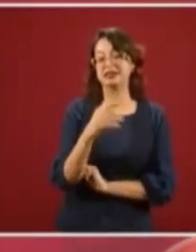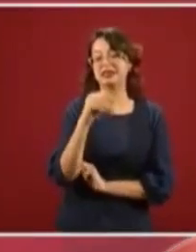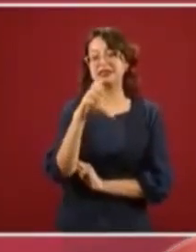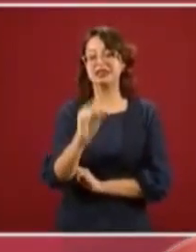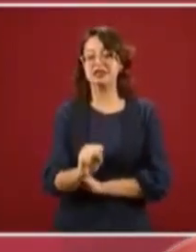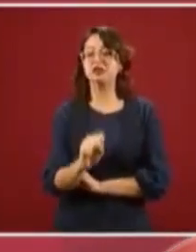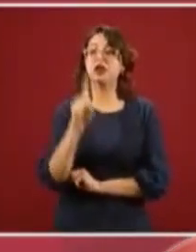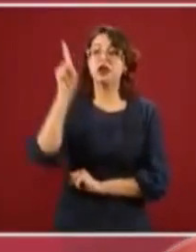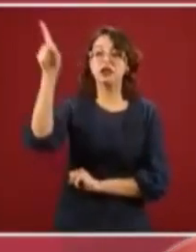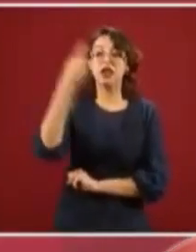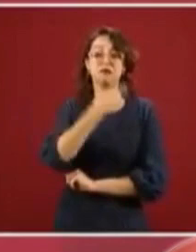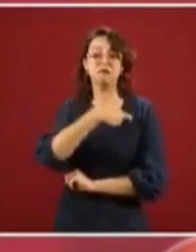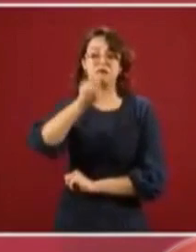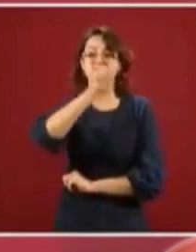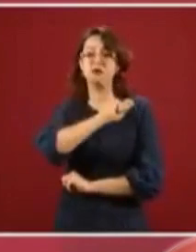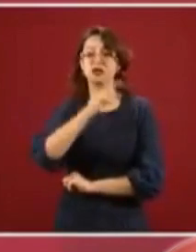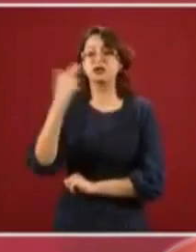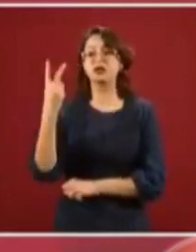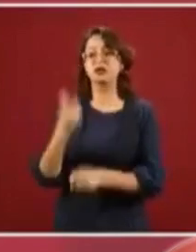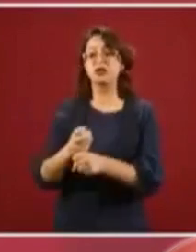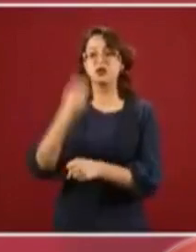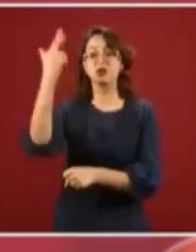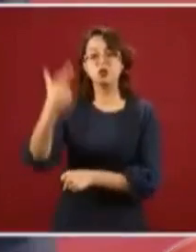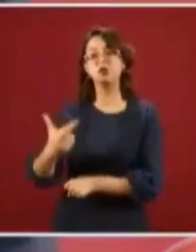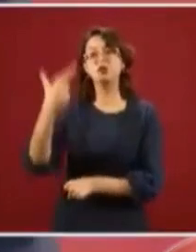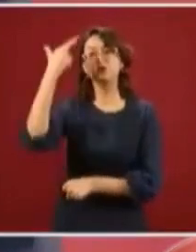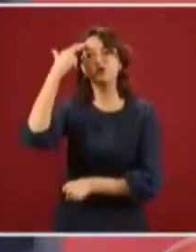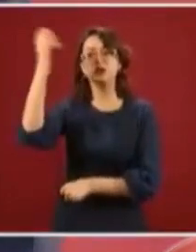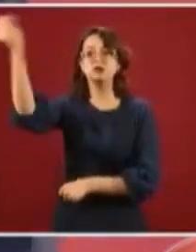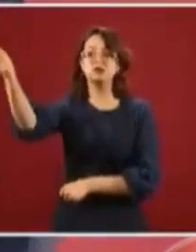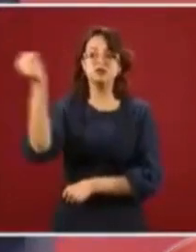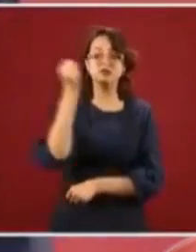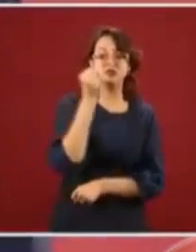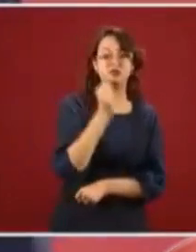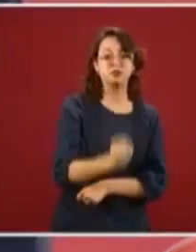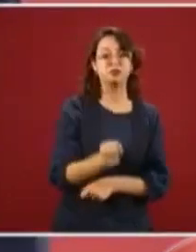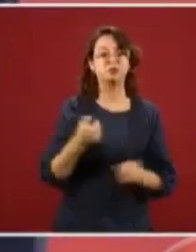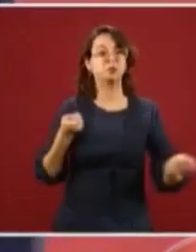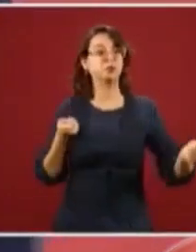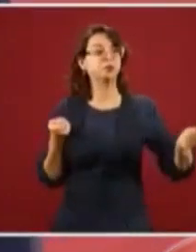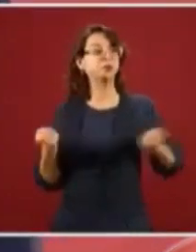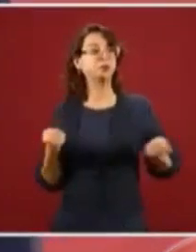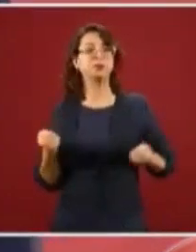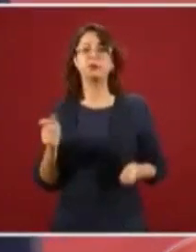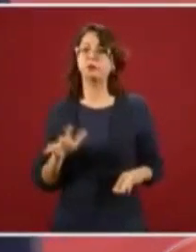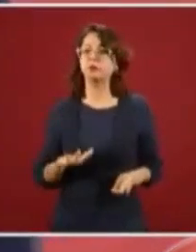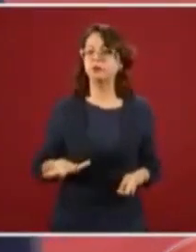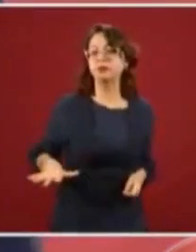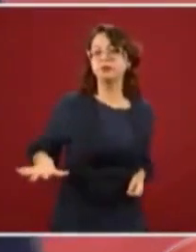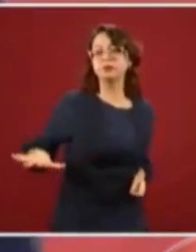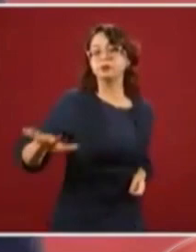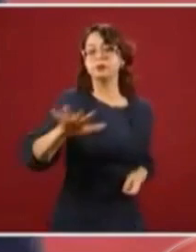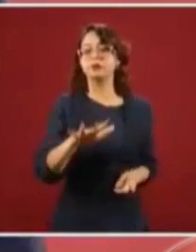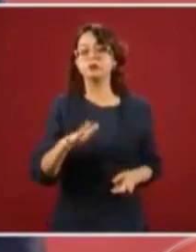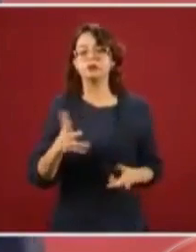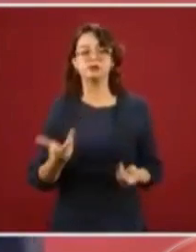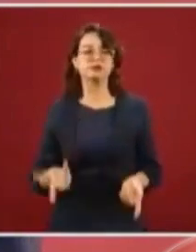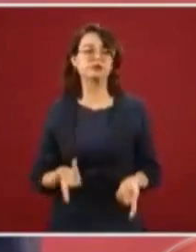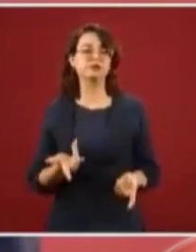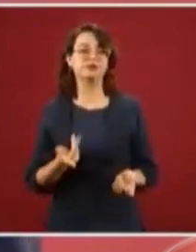los virreyes y los virreyes dominaban las provincias, los estados